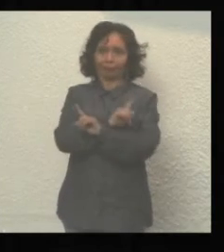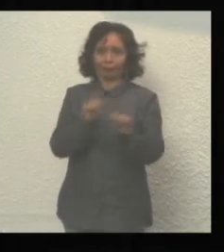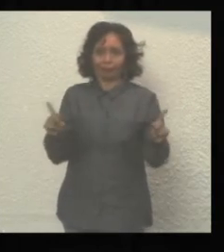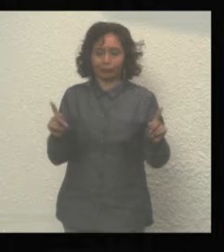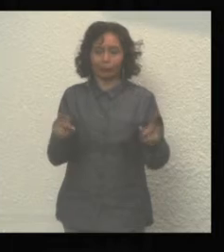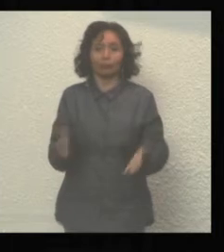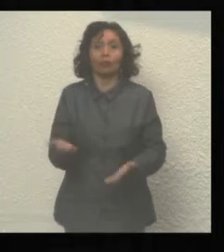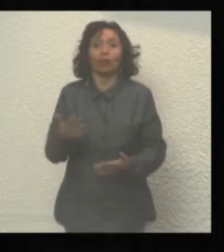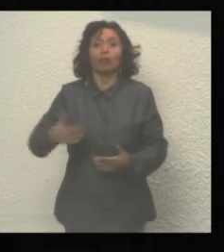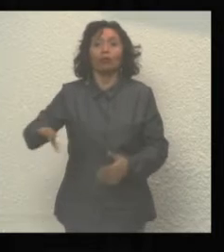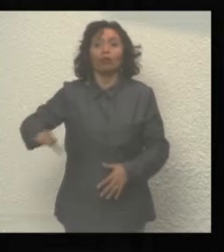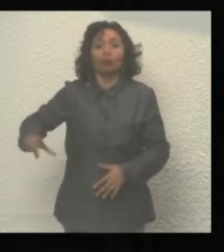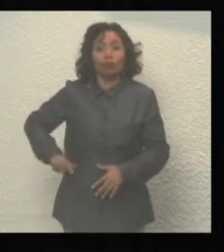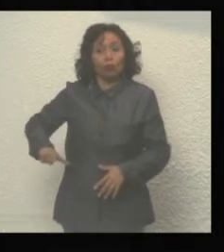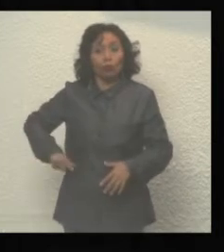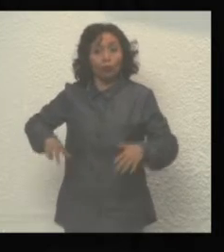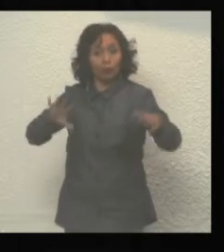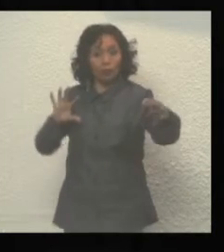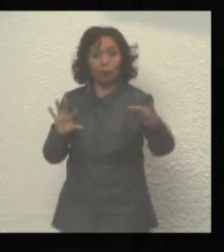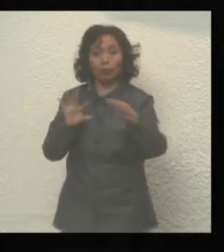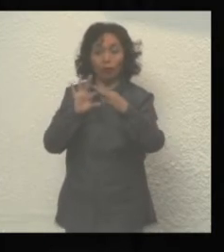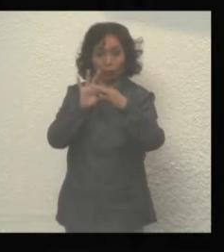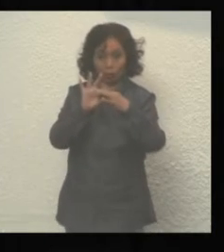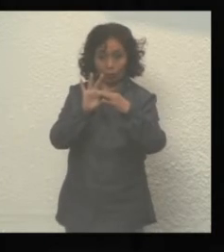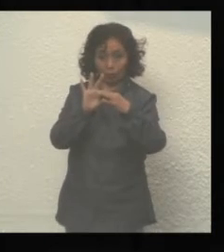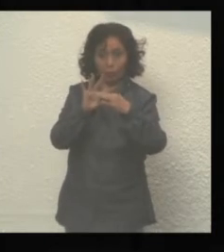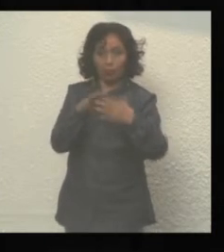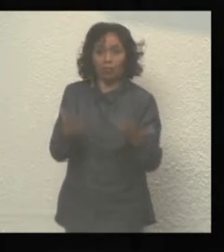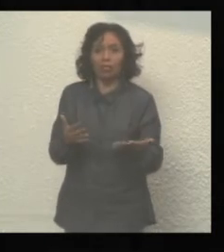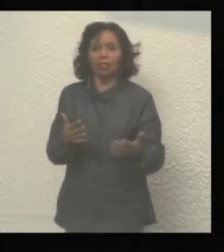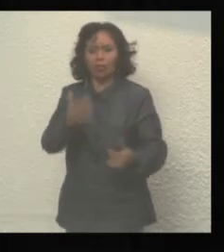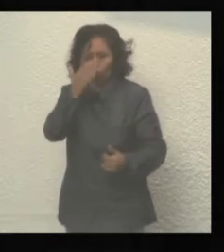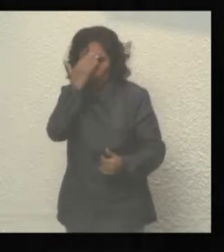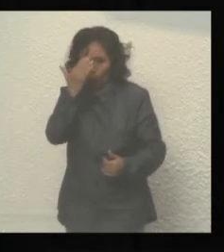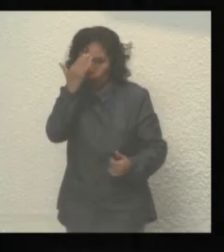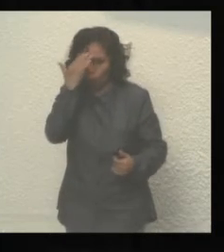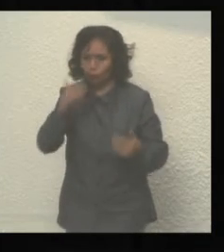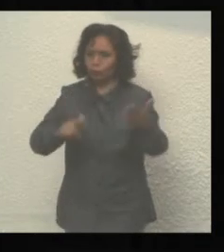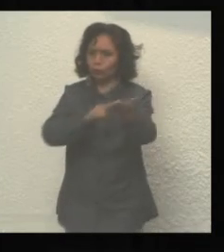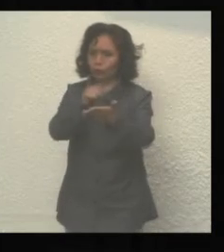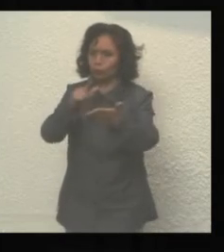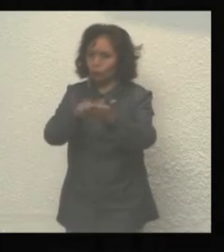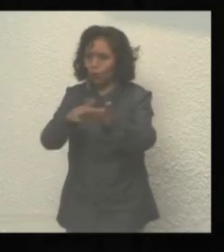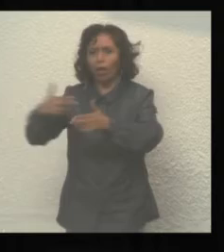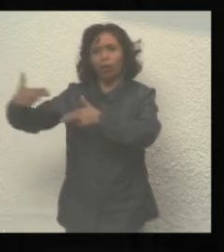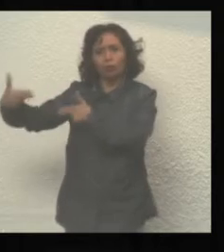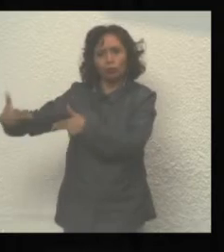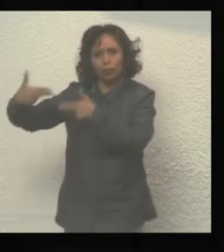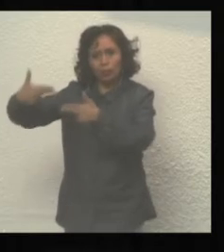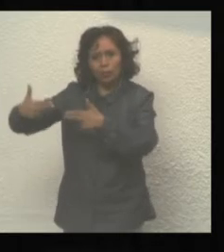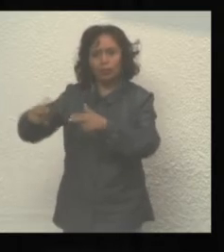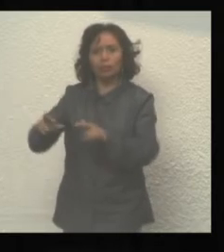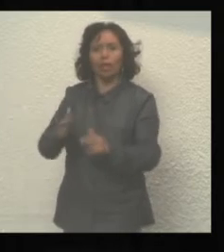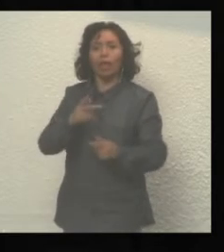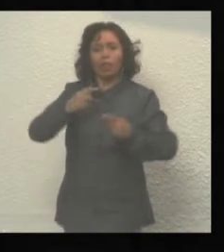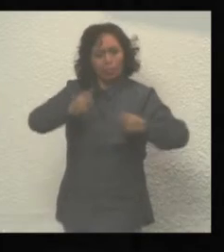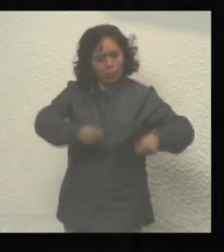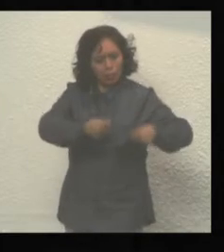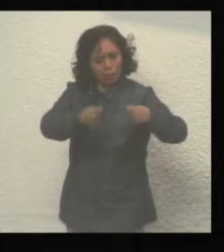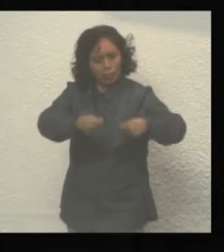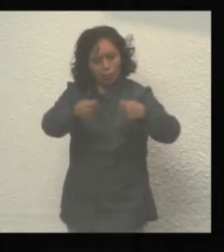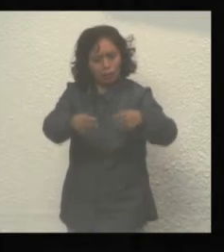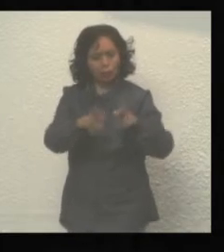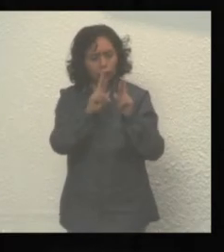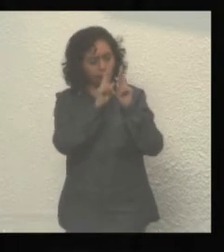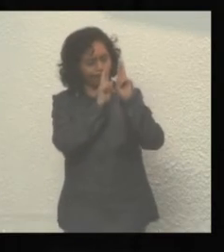Queremos ser un gobierno aliado que les reconoce sus espacios, su legado, que respeta sus tradiciones y